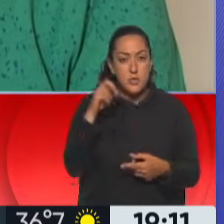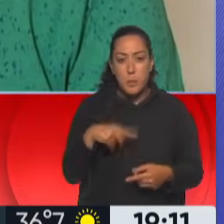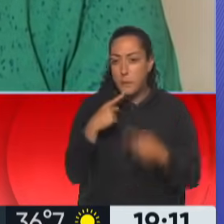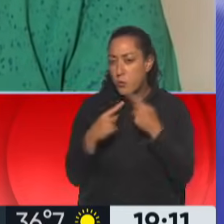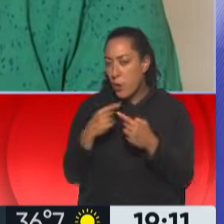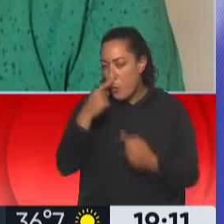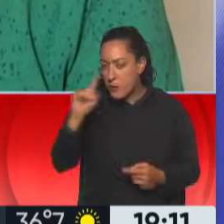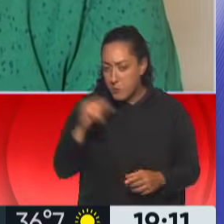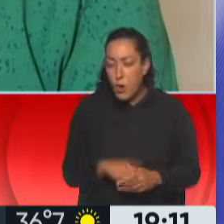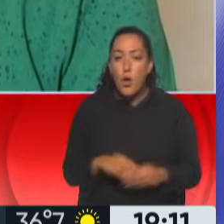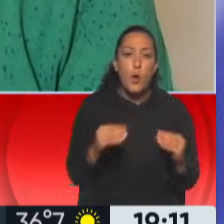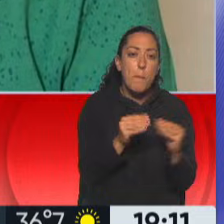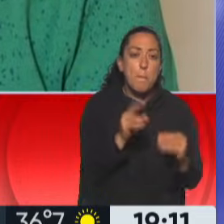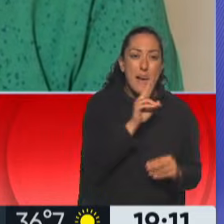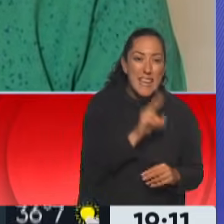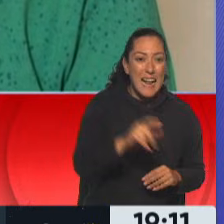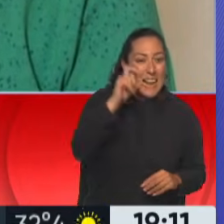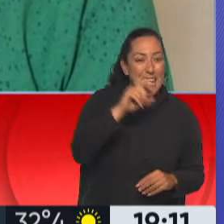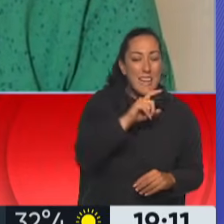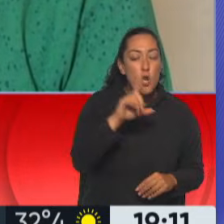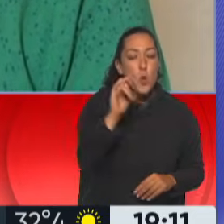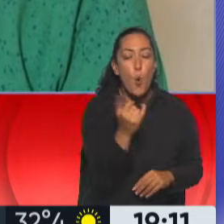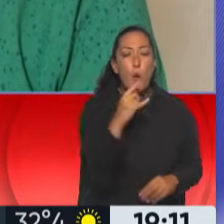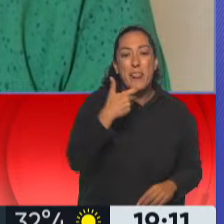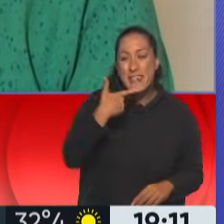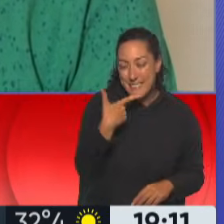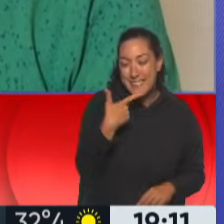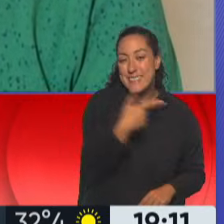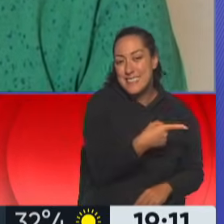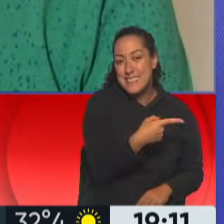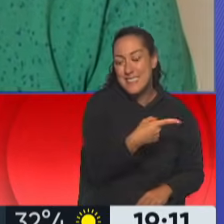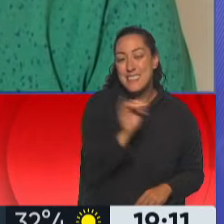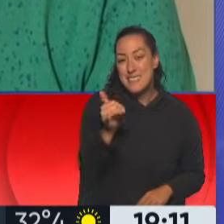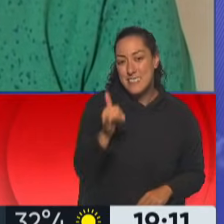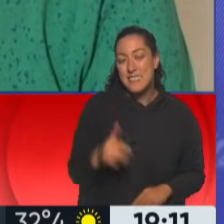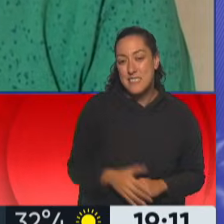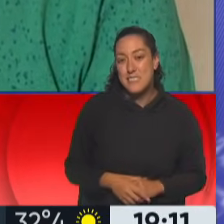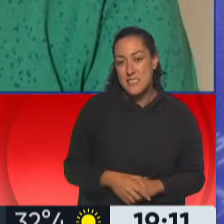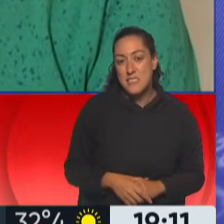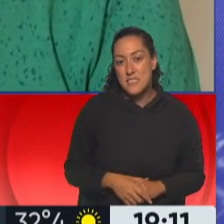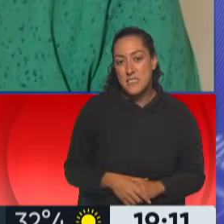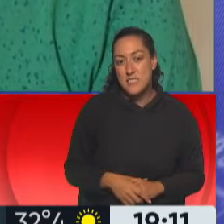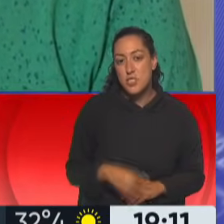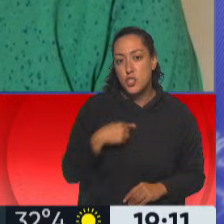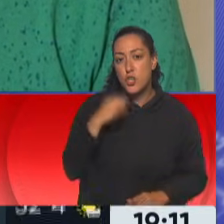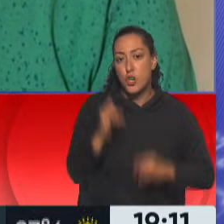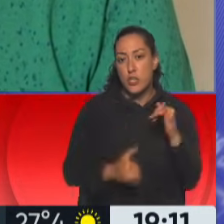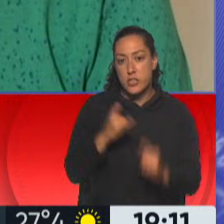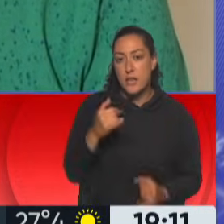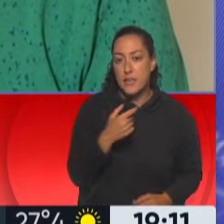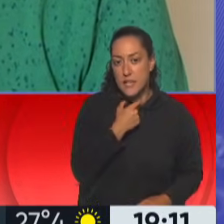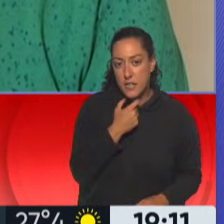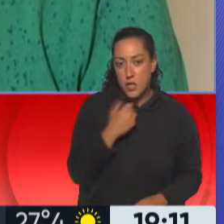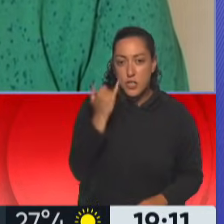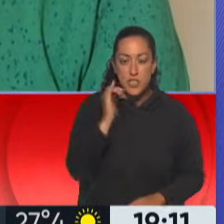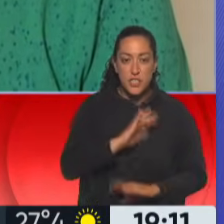preguntas. Aquí nuestra compañera Lourdes va a querer... sí, en principio quiero contarles que ascendió